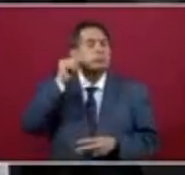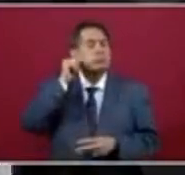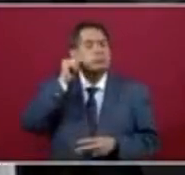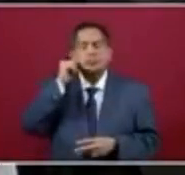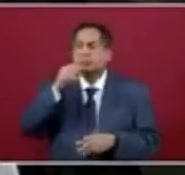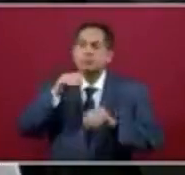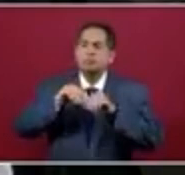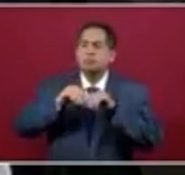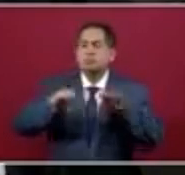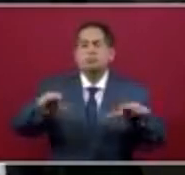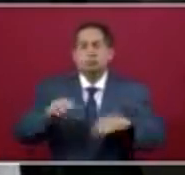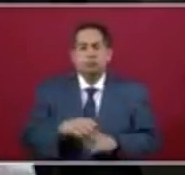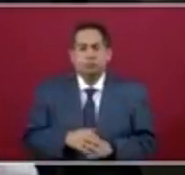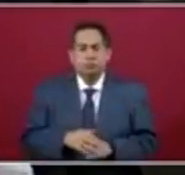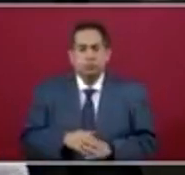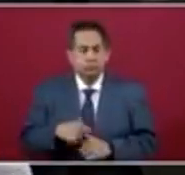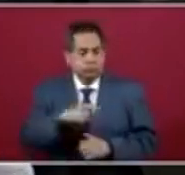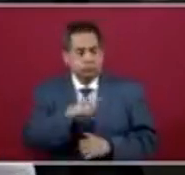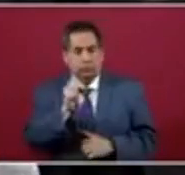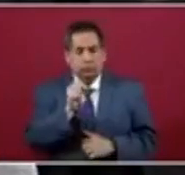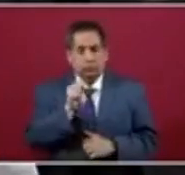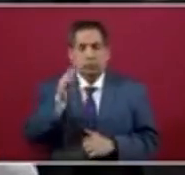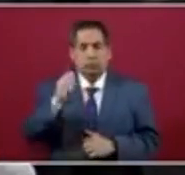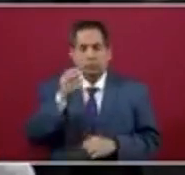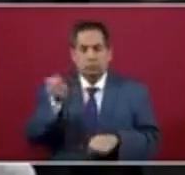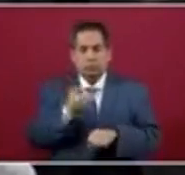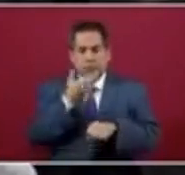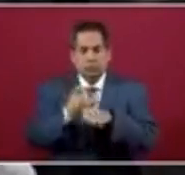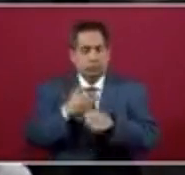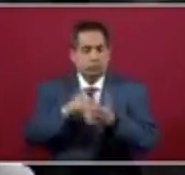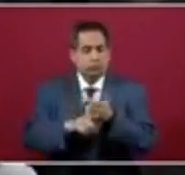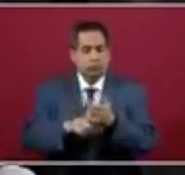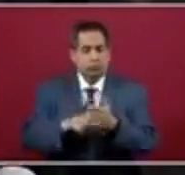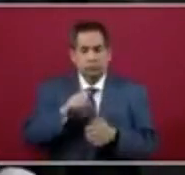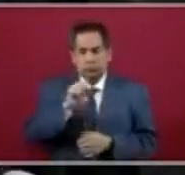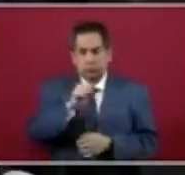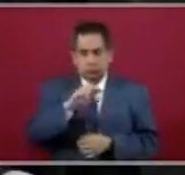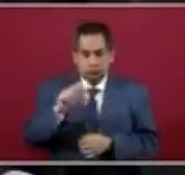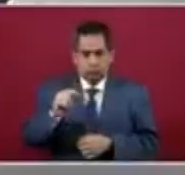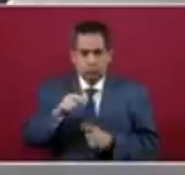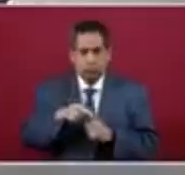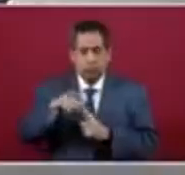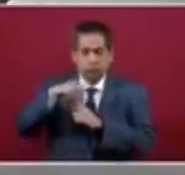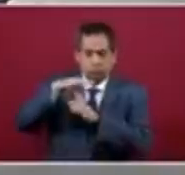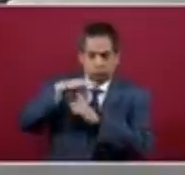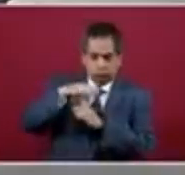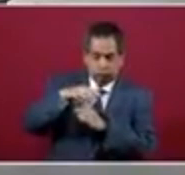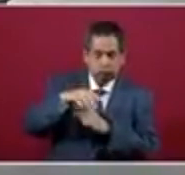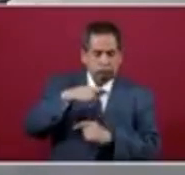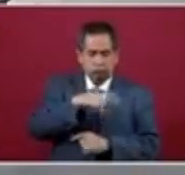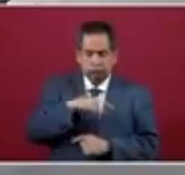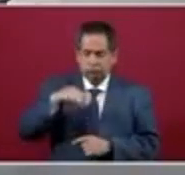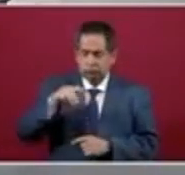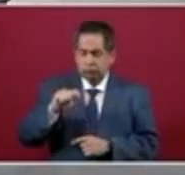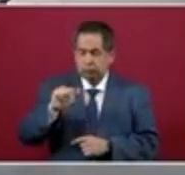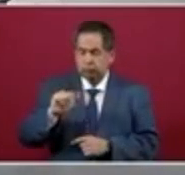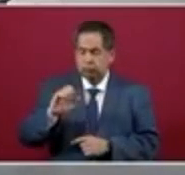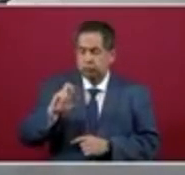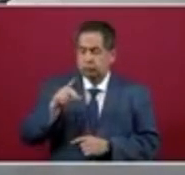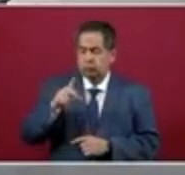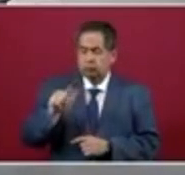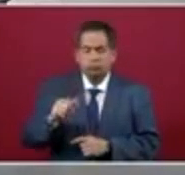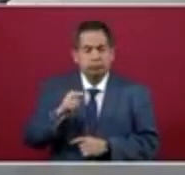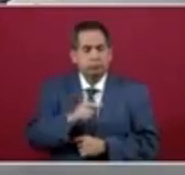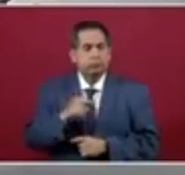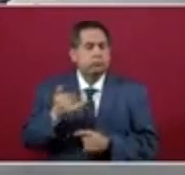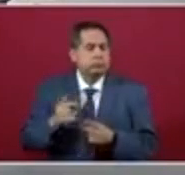que, bueno, el subsecretario de Comunicaciones daba a conocer que el helicóptero de Marta Erika Alonso y Rafael